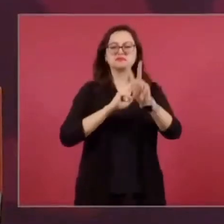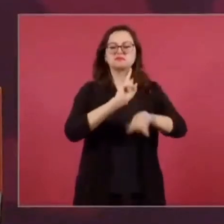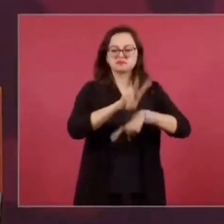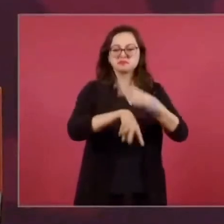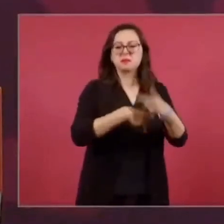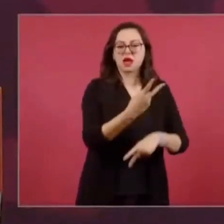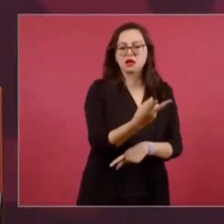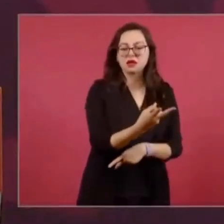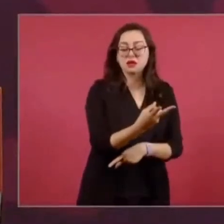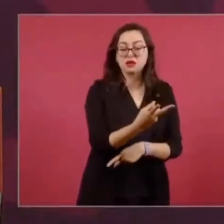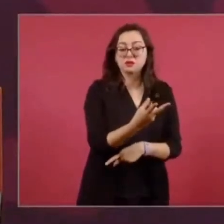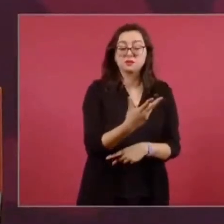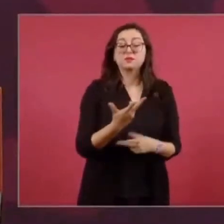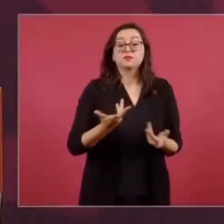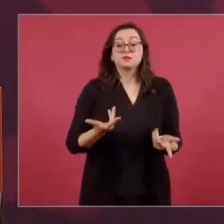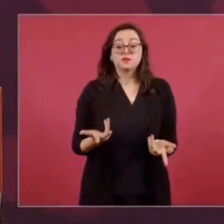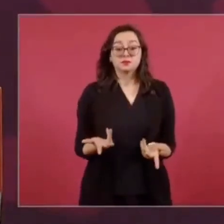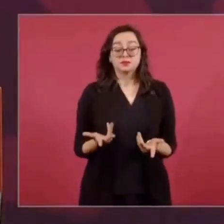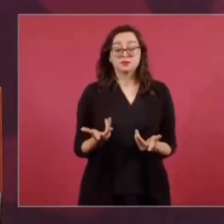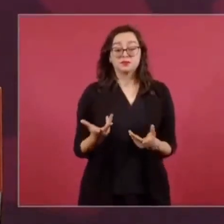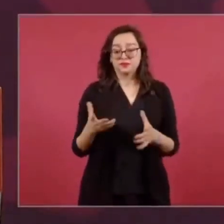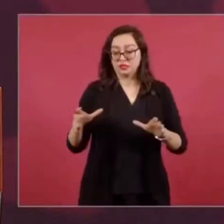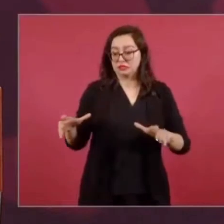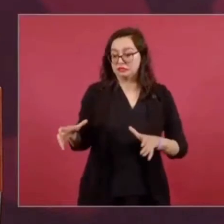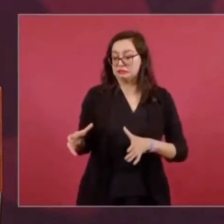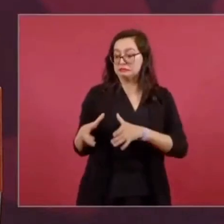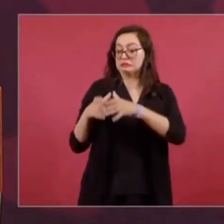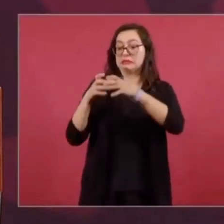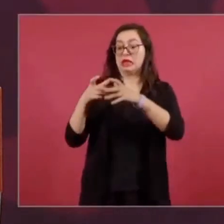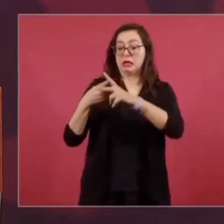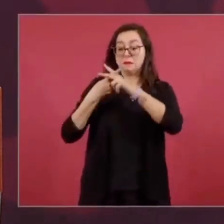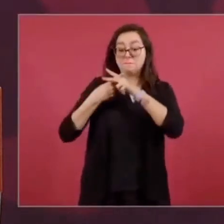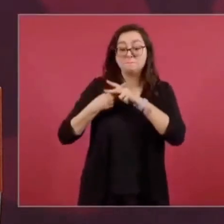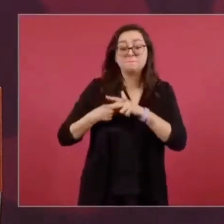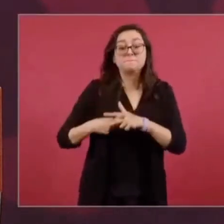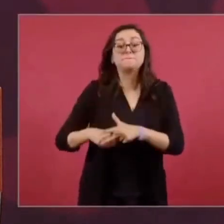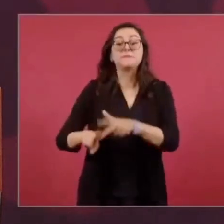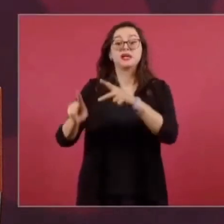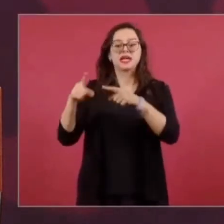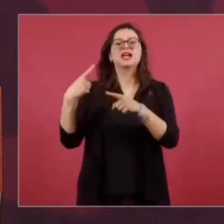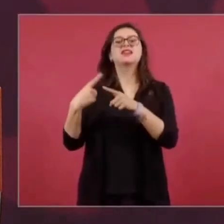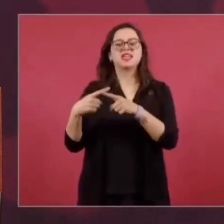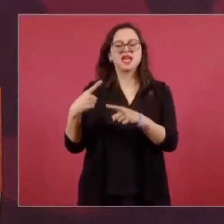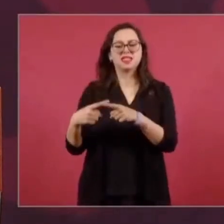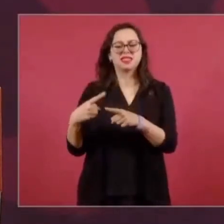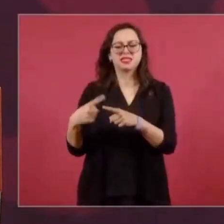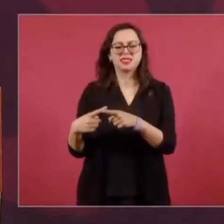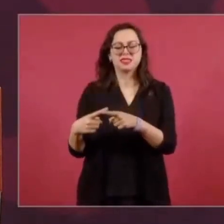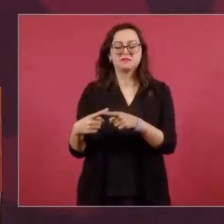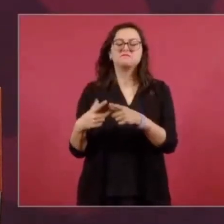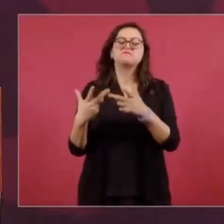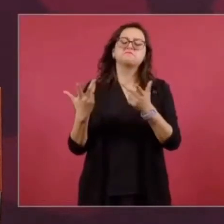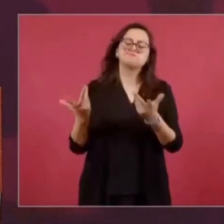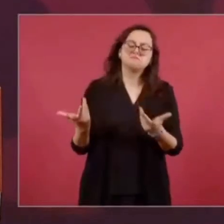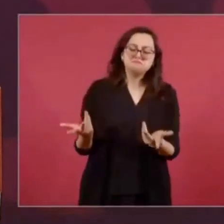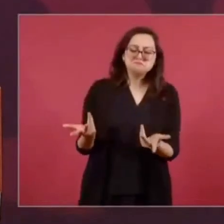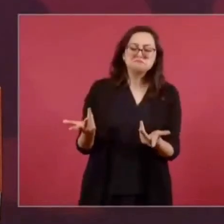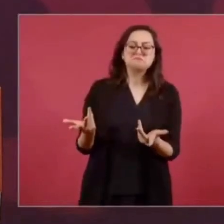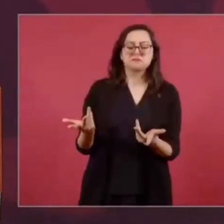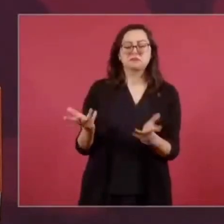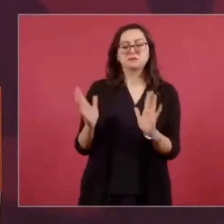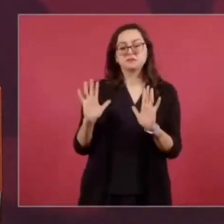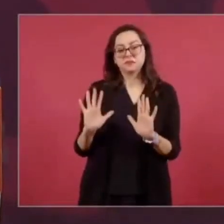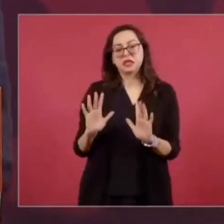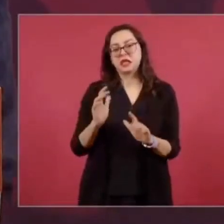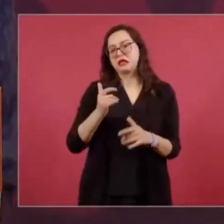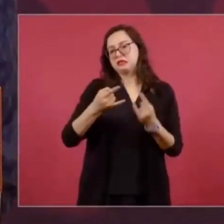Sobre quiénes fueron los primeros en echarla a andar, es cuestión del enfoque que se le